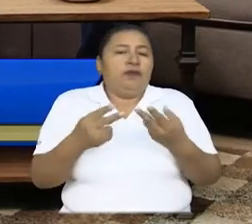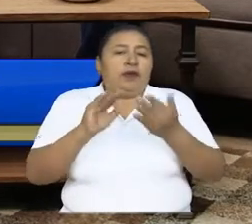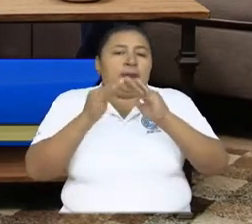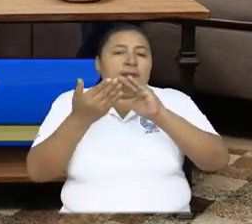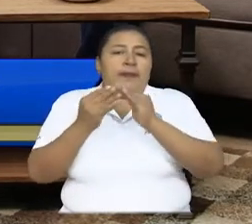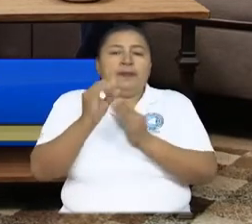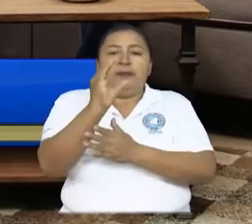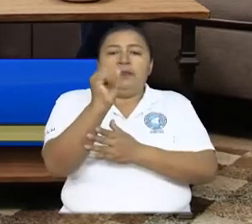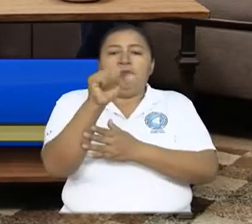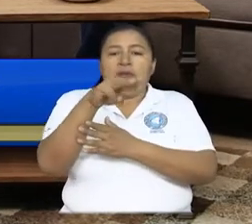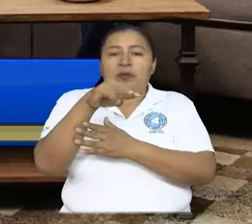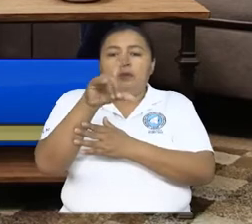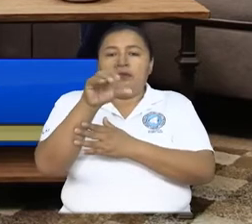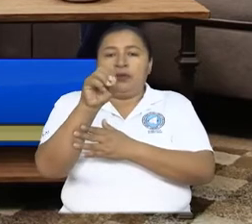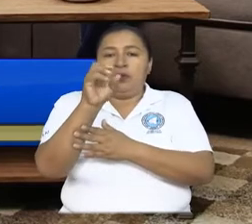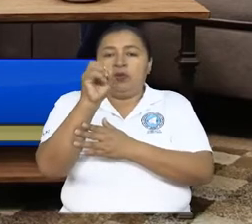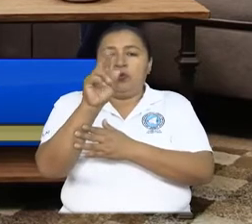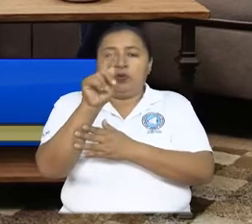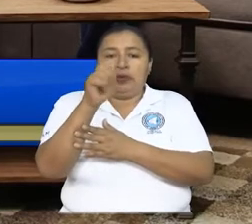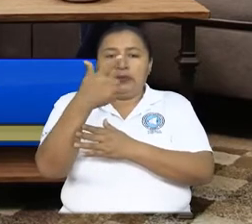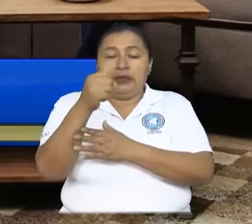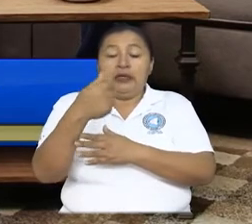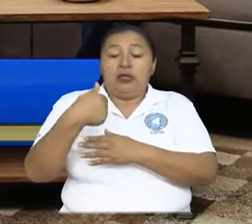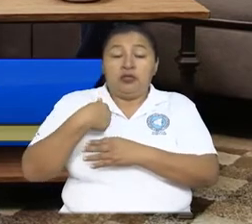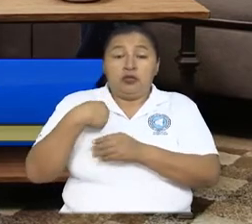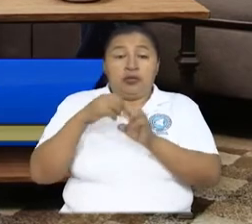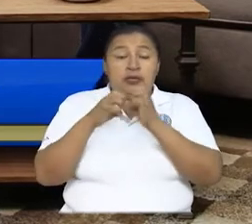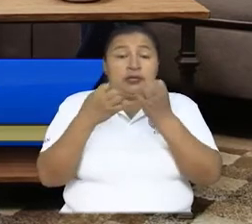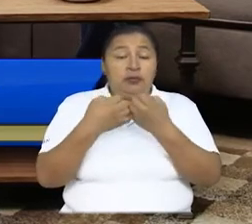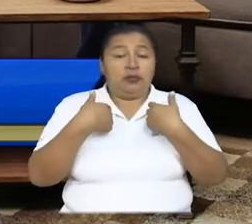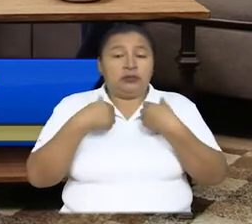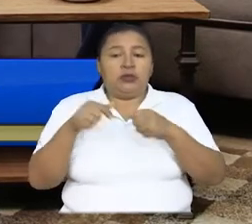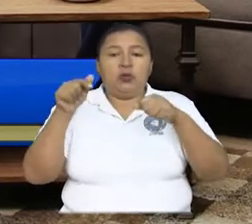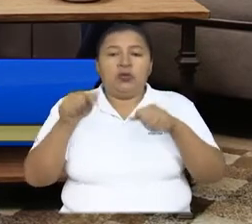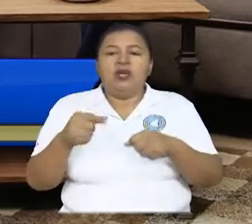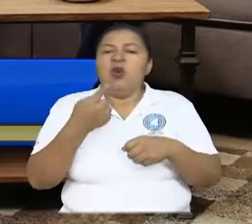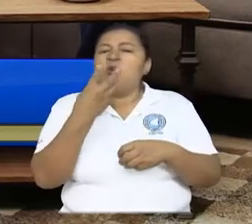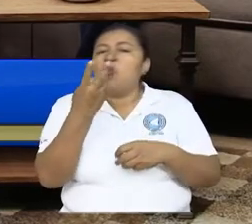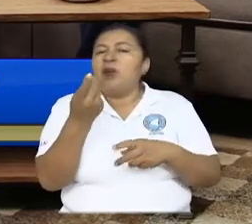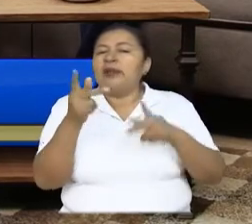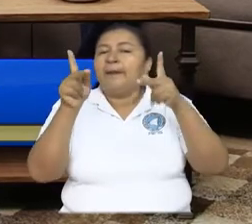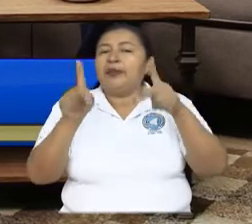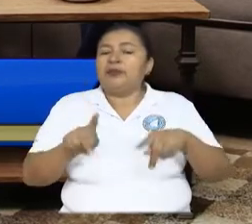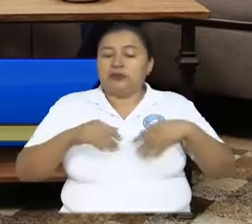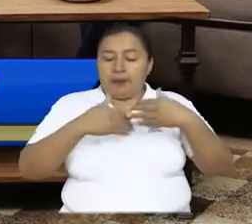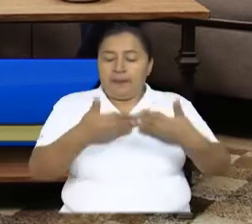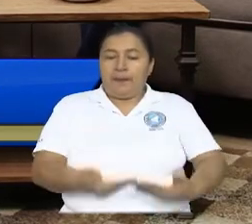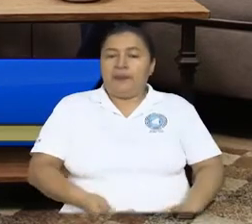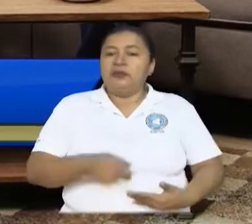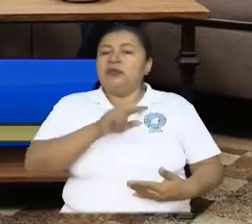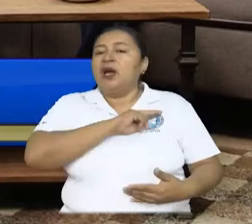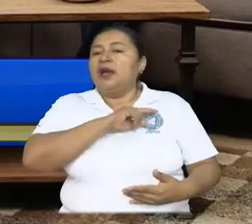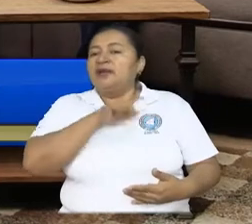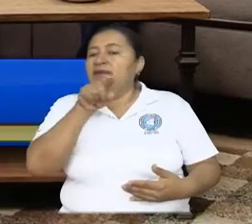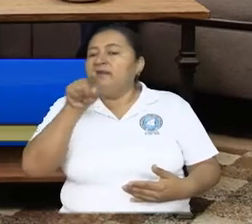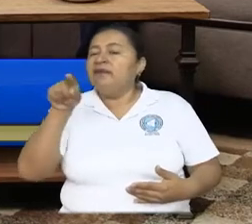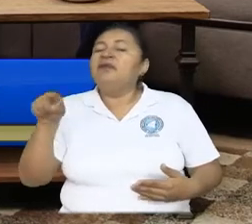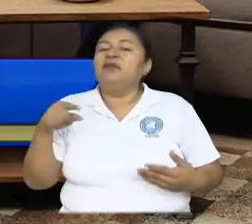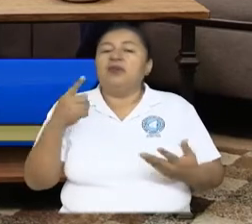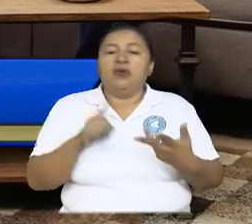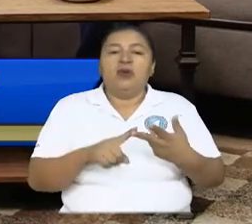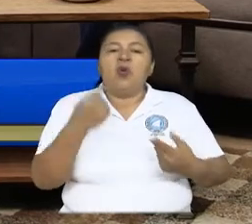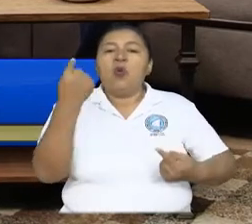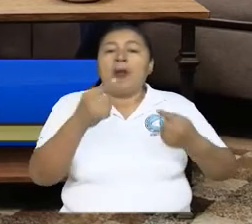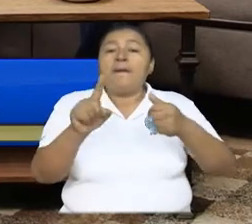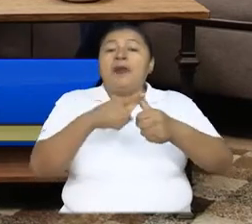ortega yo debo saber cómo el equipo de salud familiar comunitaria cuántas personas tengan el camino ortega cuál va a